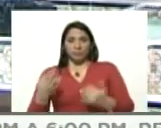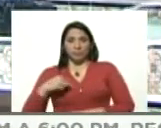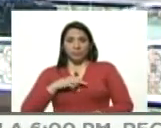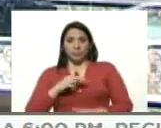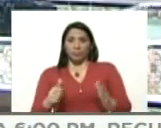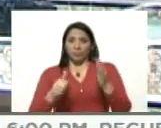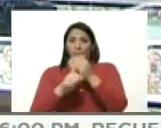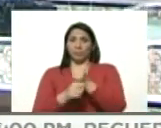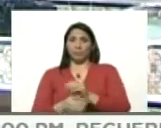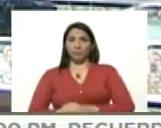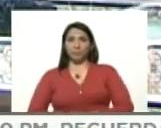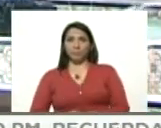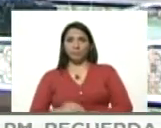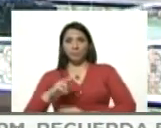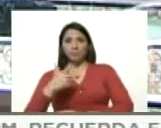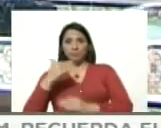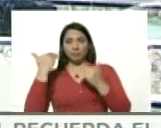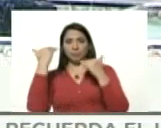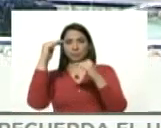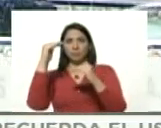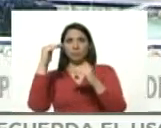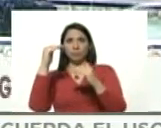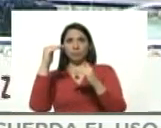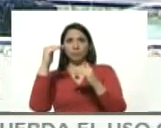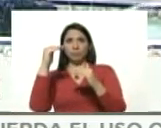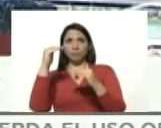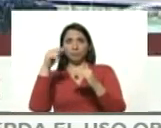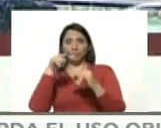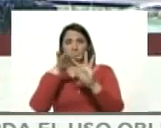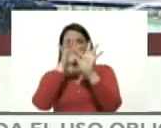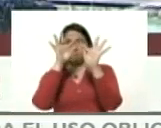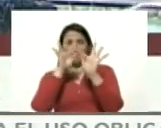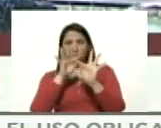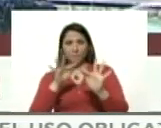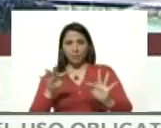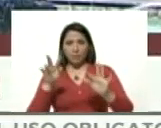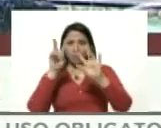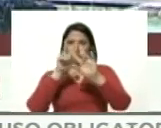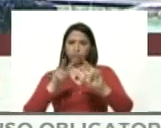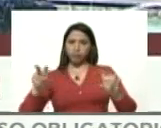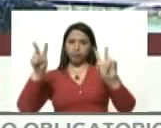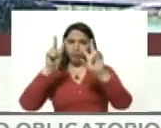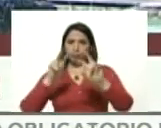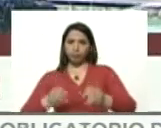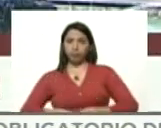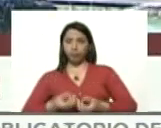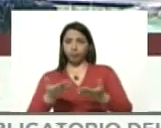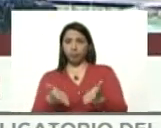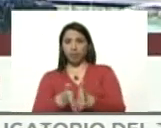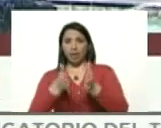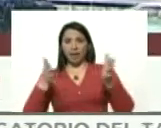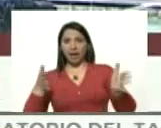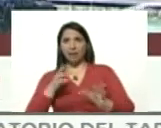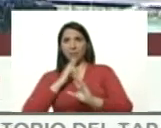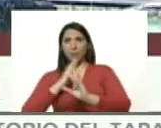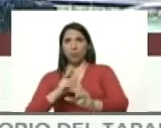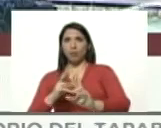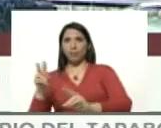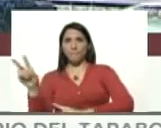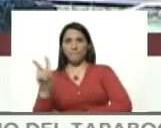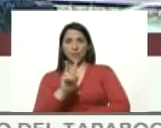encontramos en la tercera fase de este mecanismo de despistaje que ha dado un gran resultado en